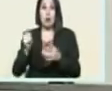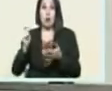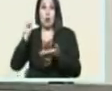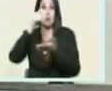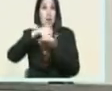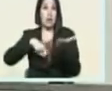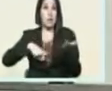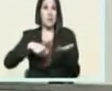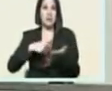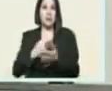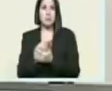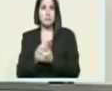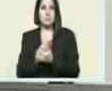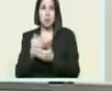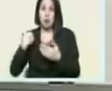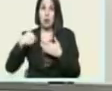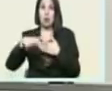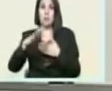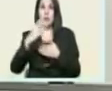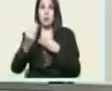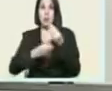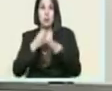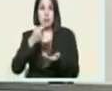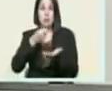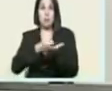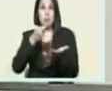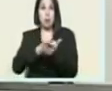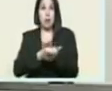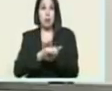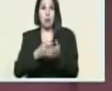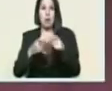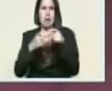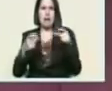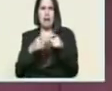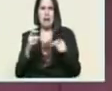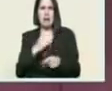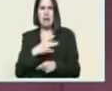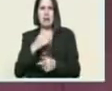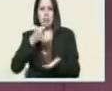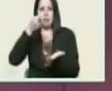tarjeta. Muy pronto, en estos días, vamos a activar el pago a través de